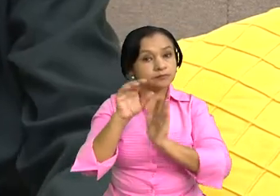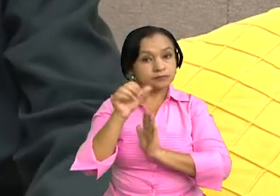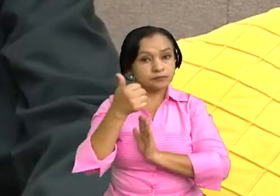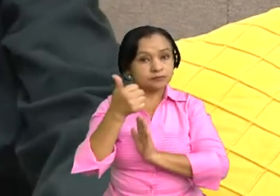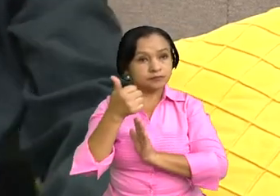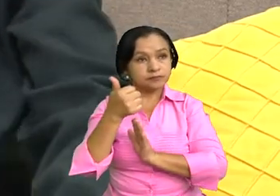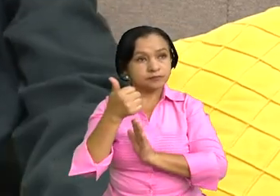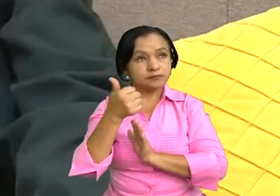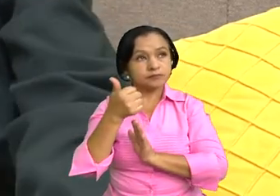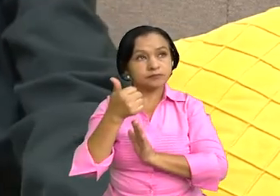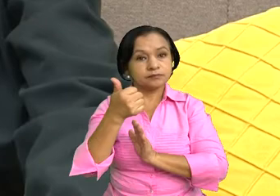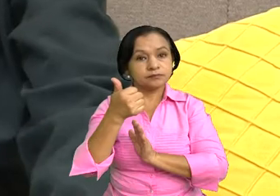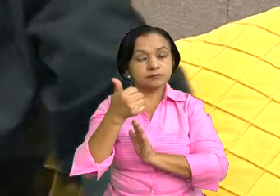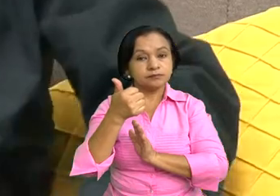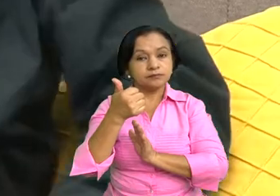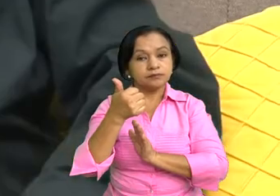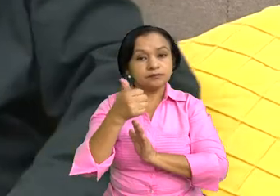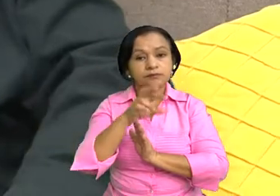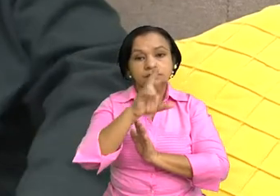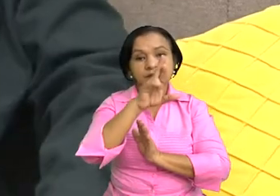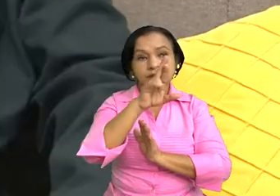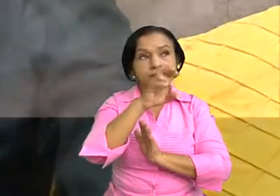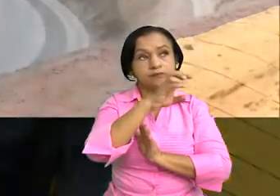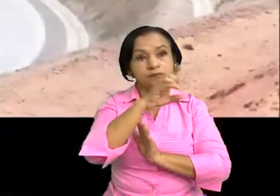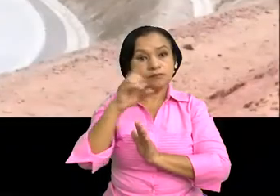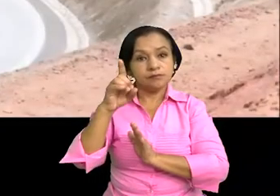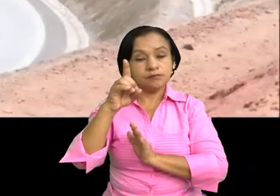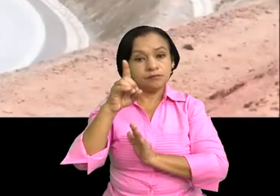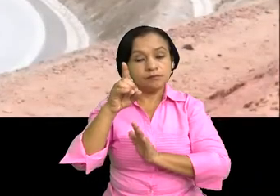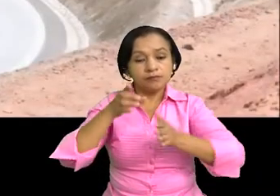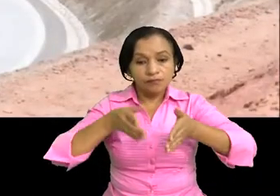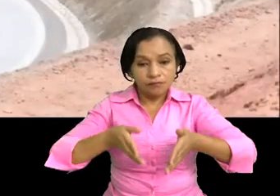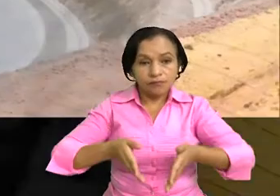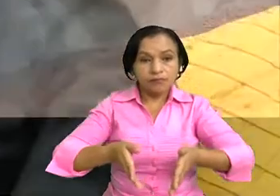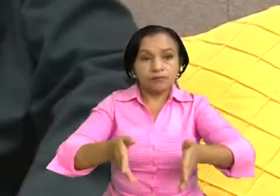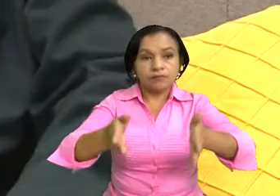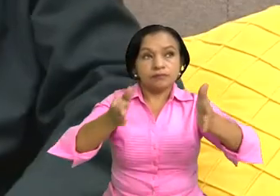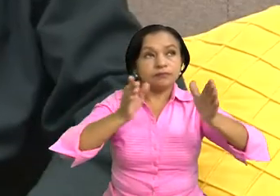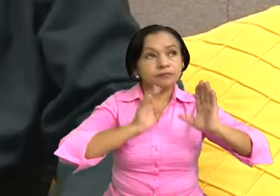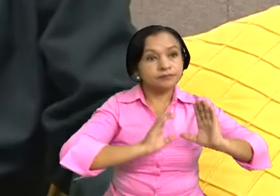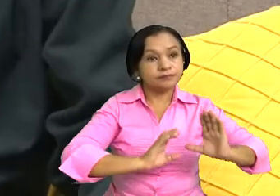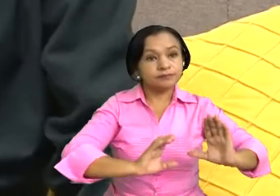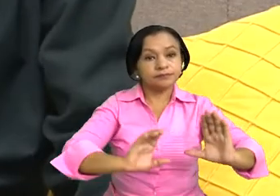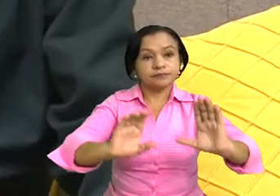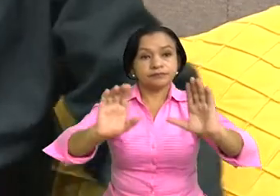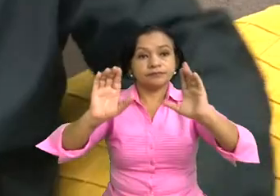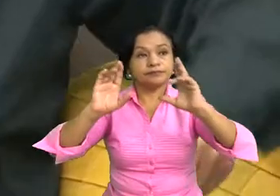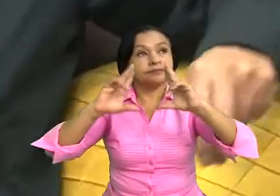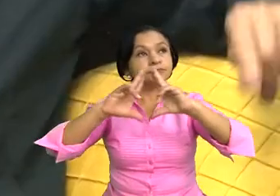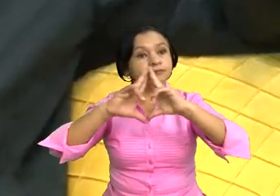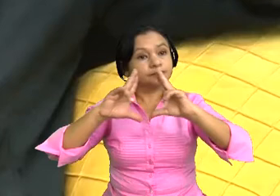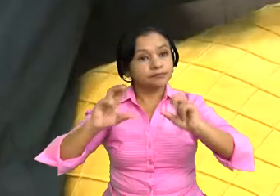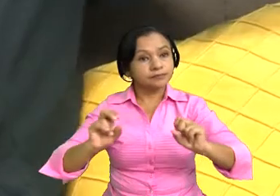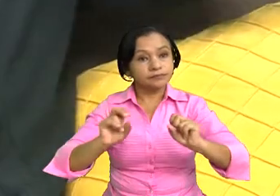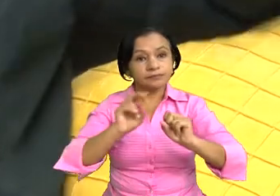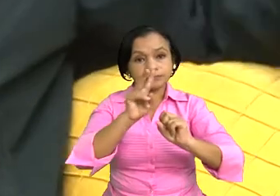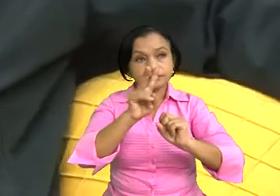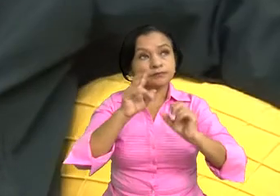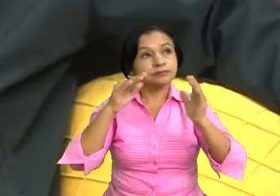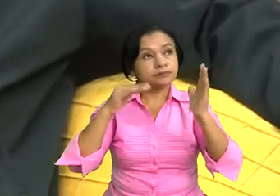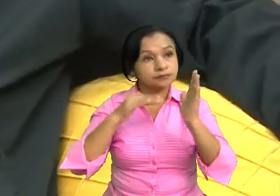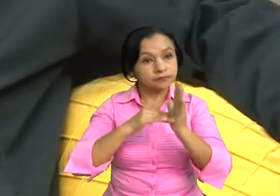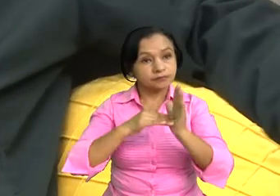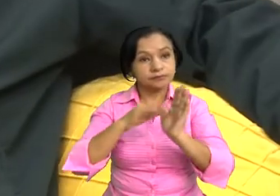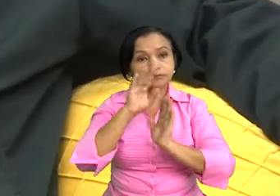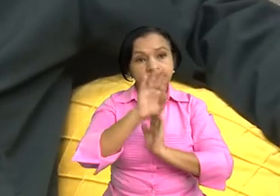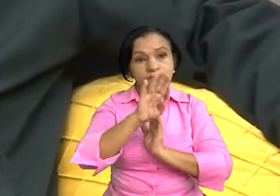2006, sí, sí, la red vial pavimentada del país estaba compuesta por